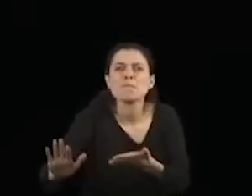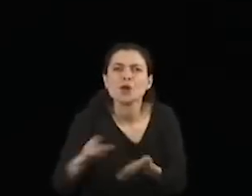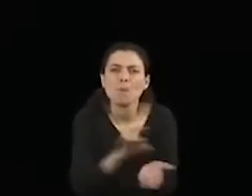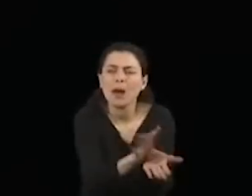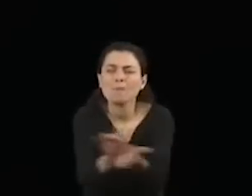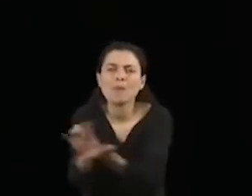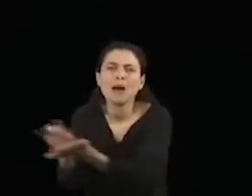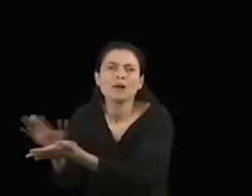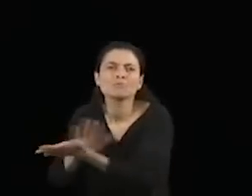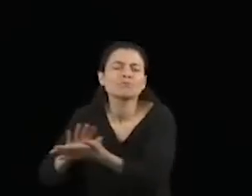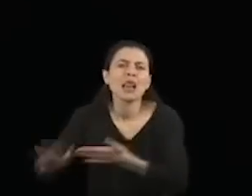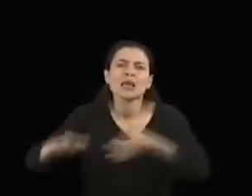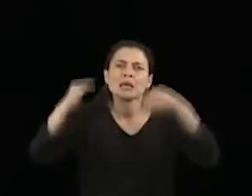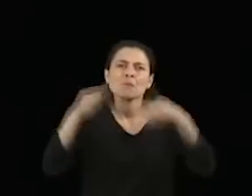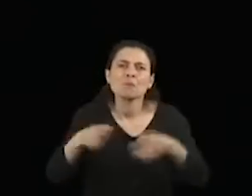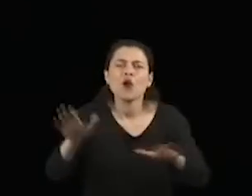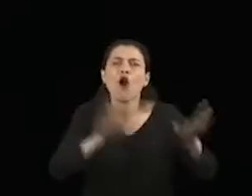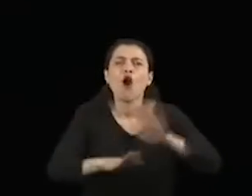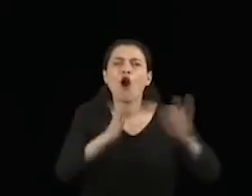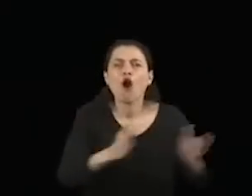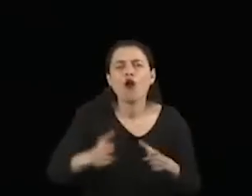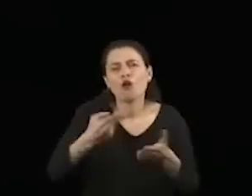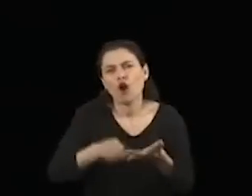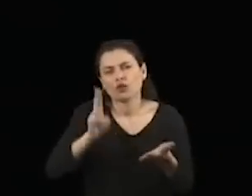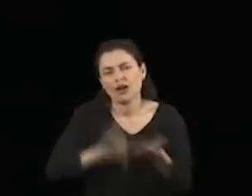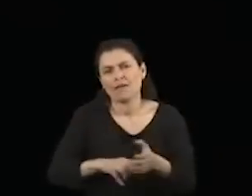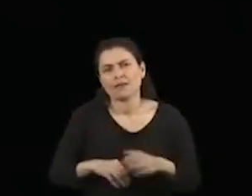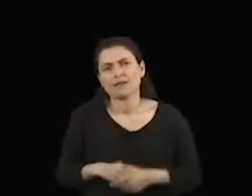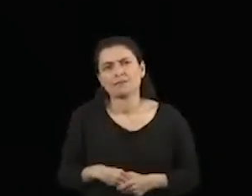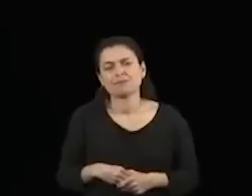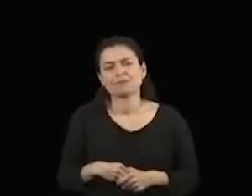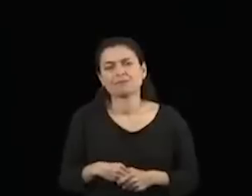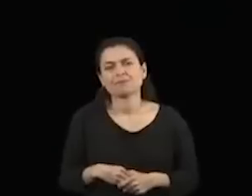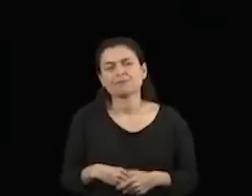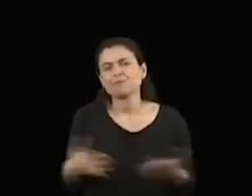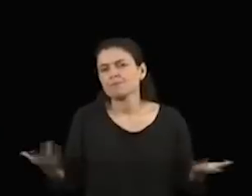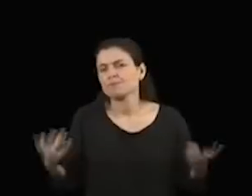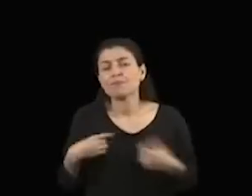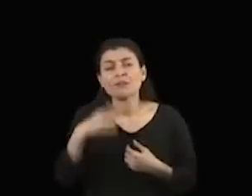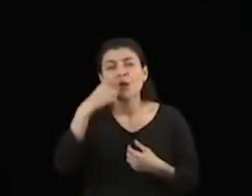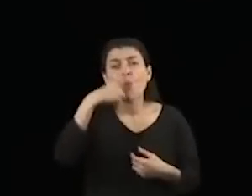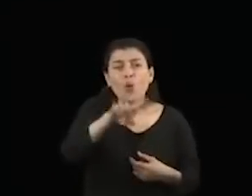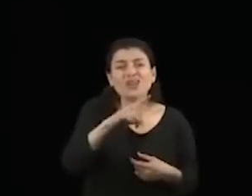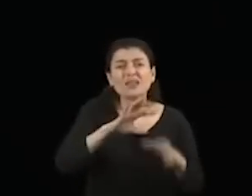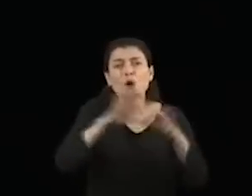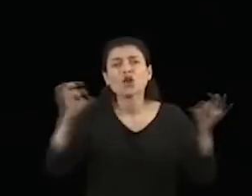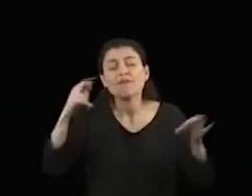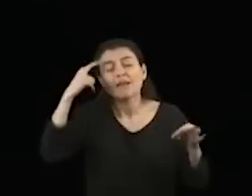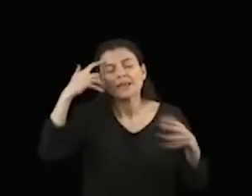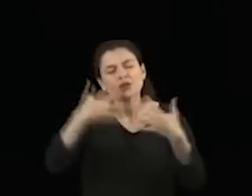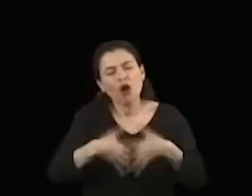Y quiero dejar una última reflexión, digamos, para por lo menos